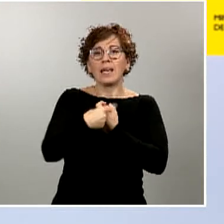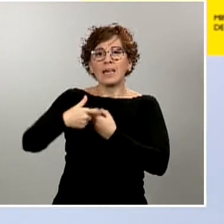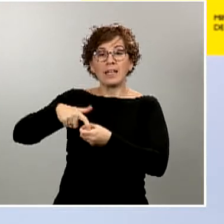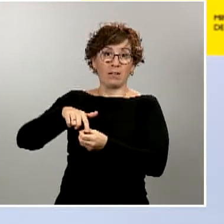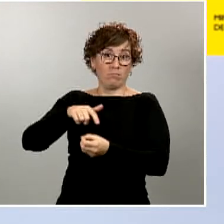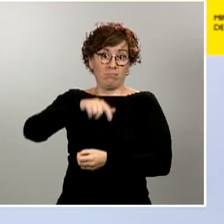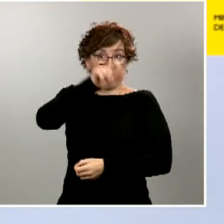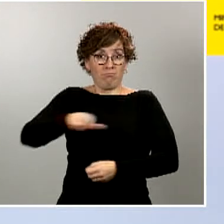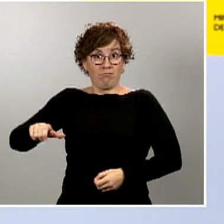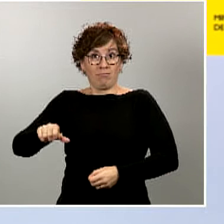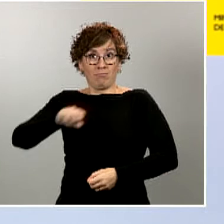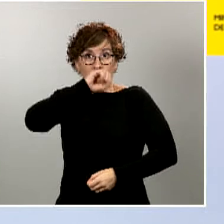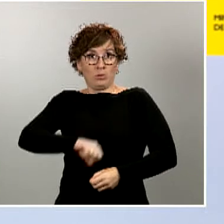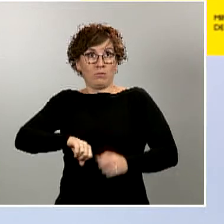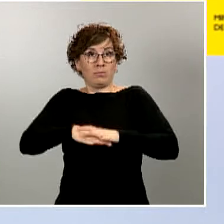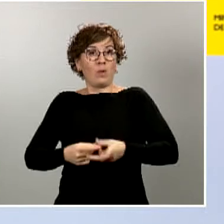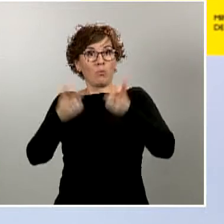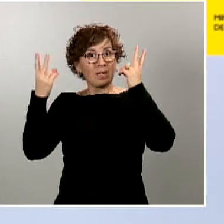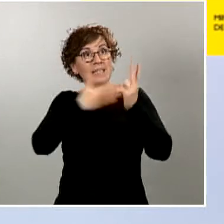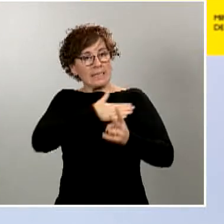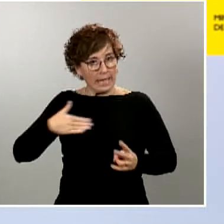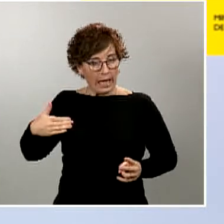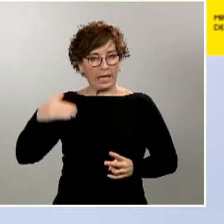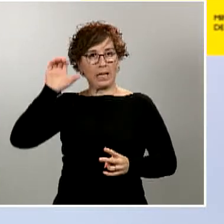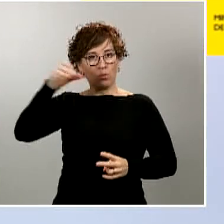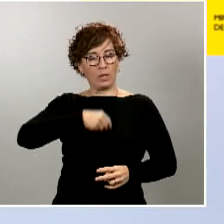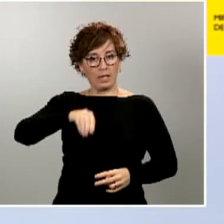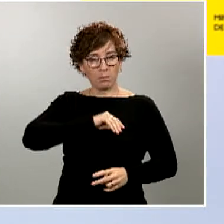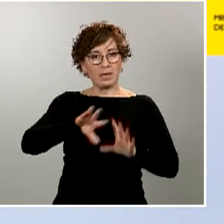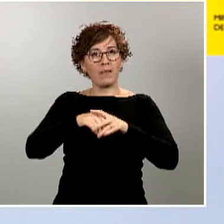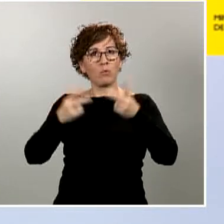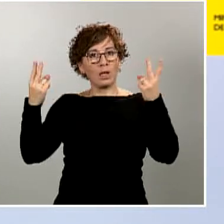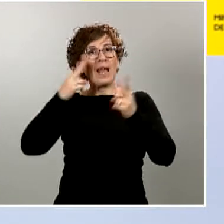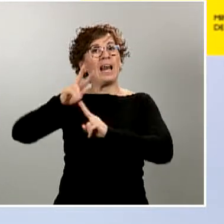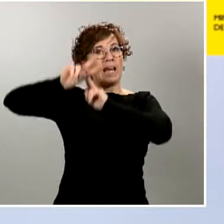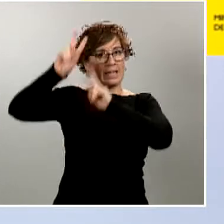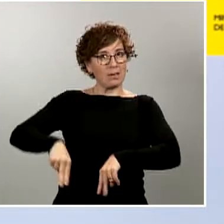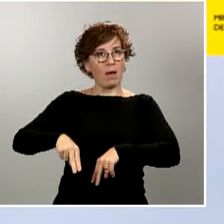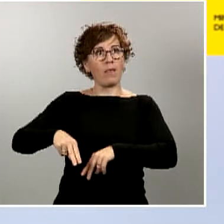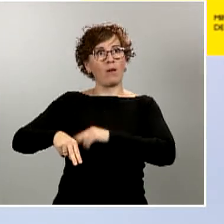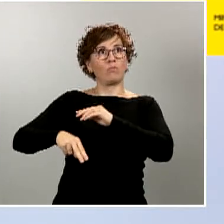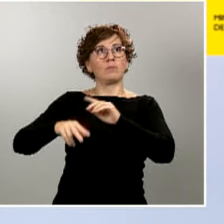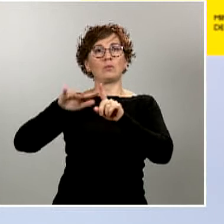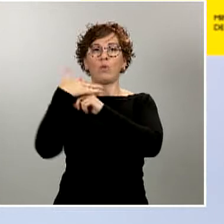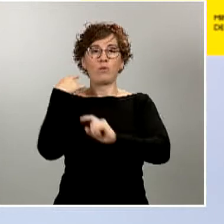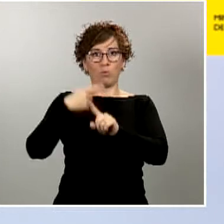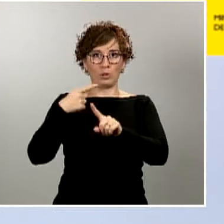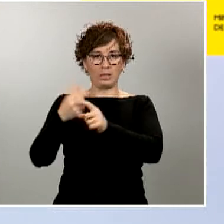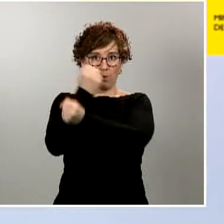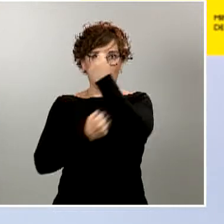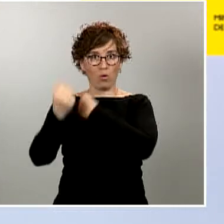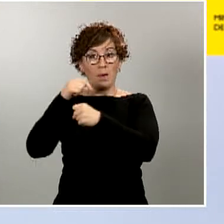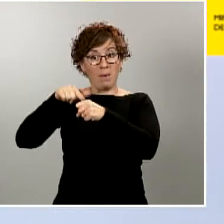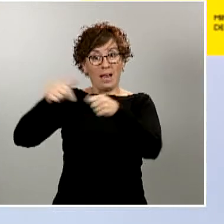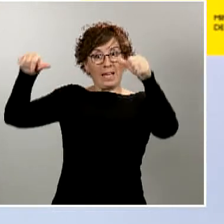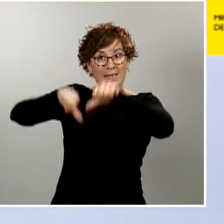querían una España democrática que además estuviera legitimada por la bonanza económica y que la crisis económica no pudiera